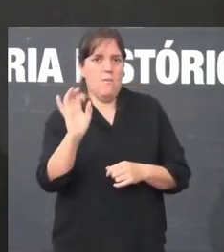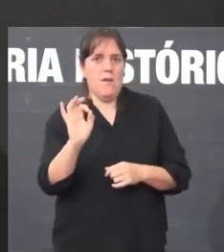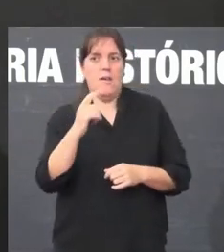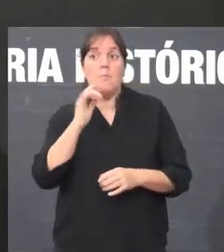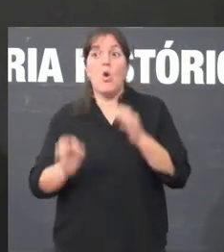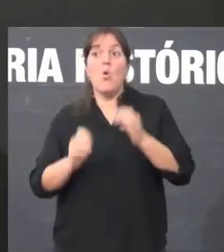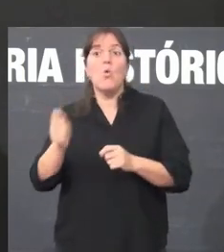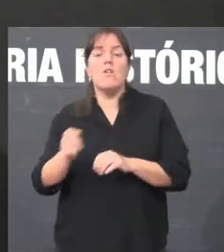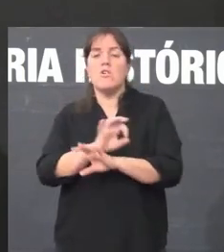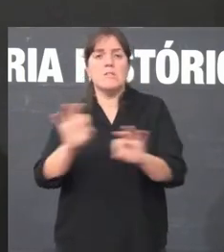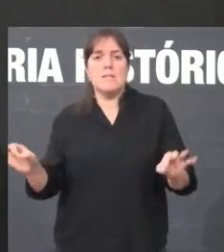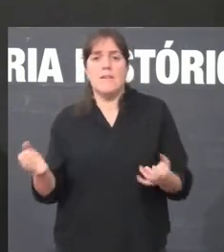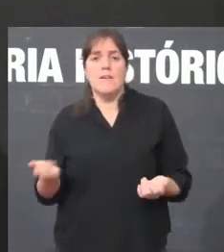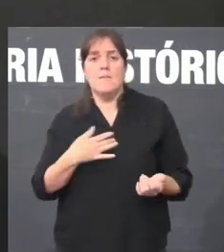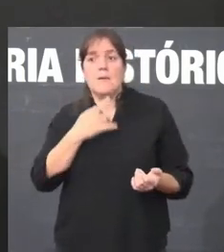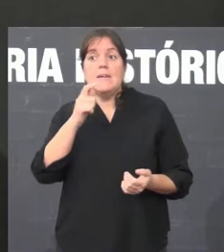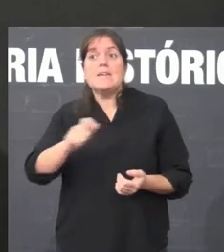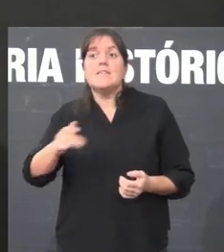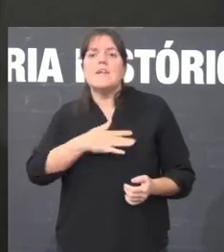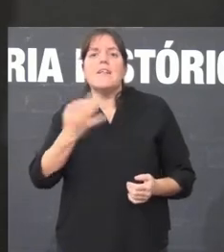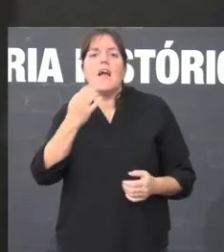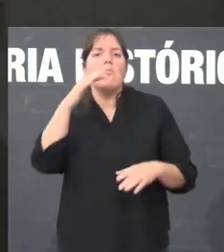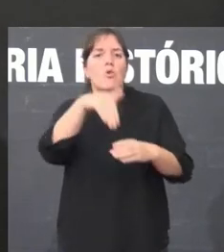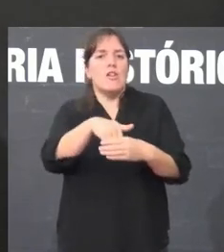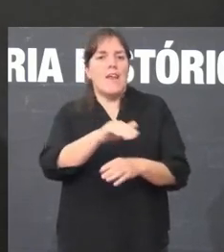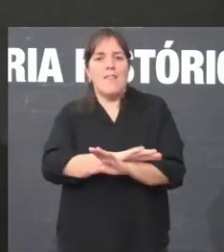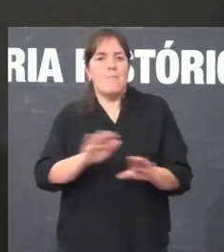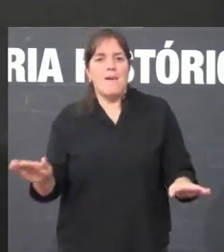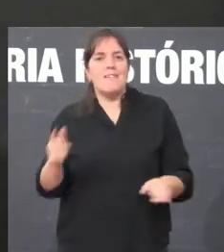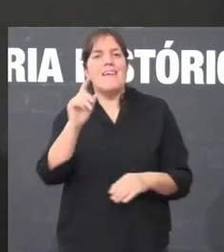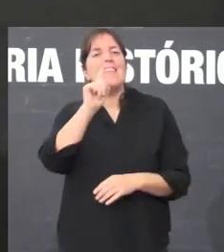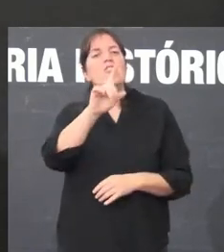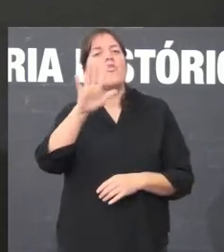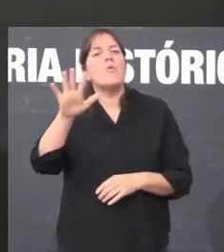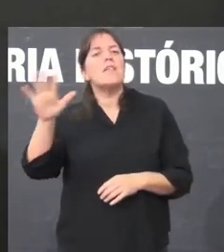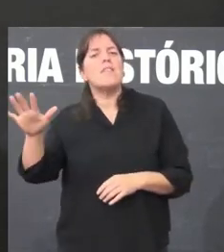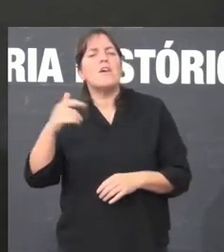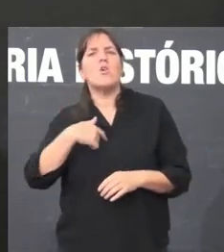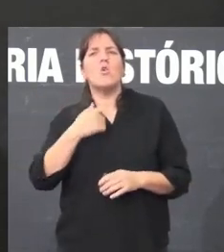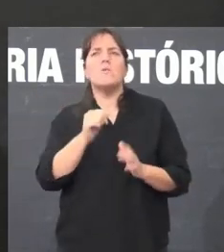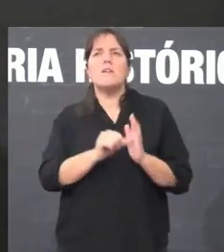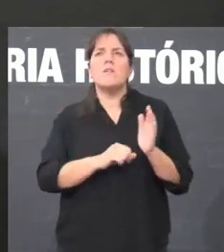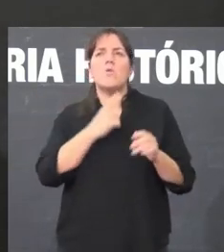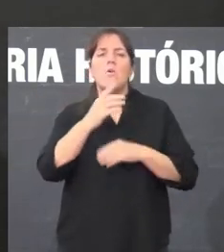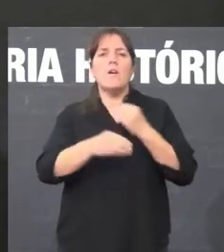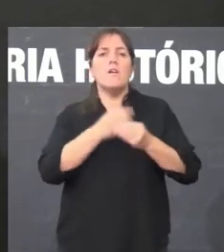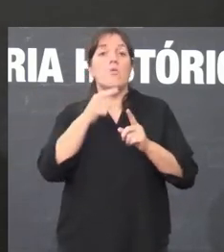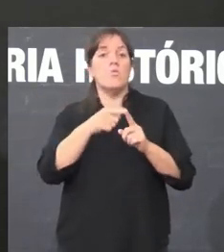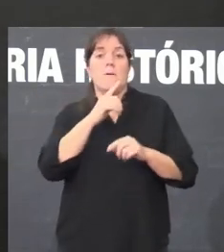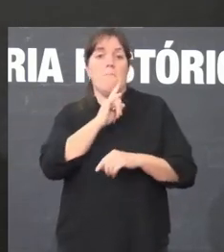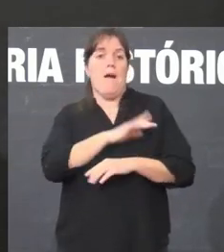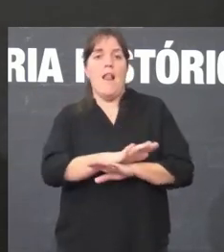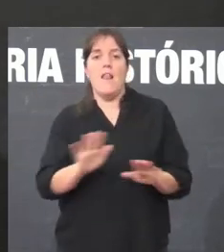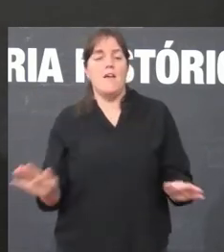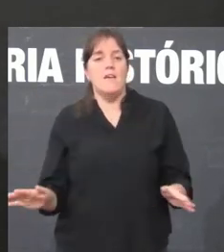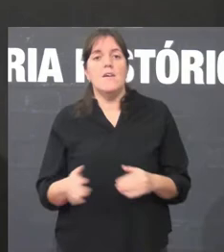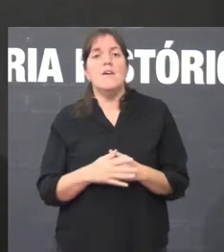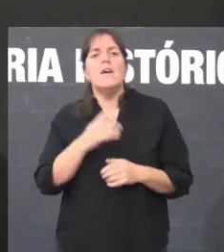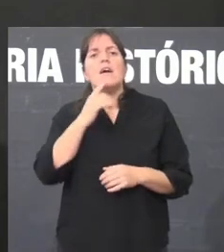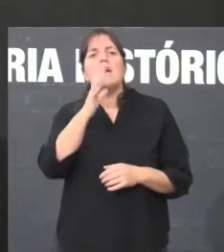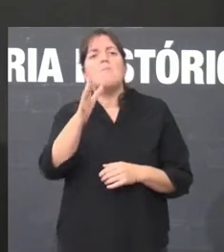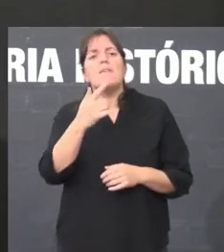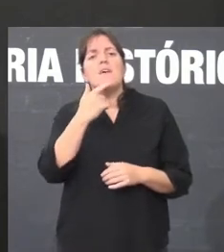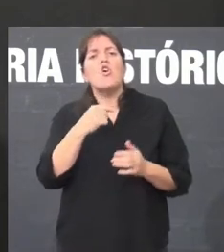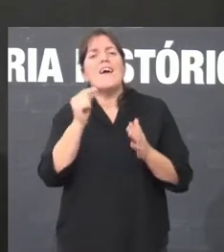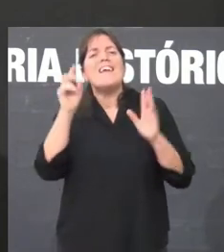único que quería la gente. El 155 no se aplica, se aplica mal. ¿Qué pasa con el título octavo?